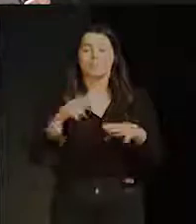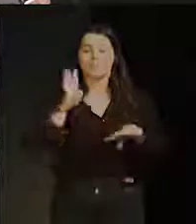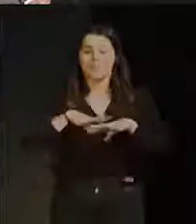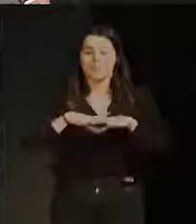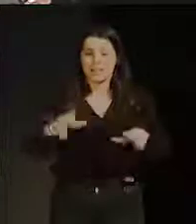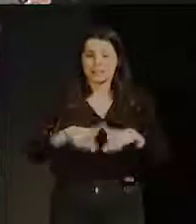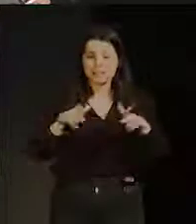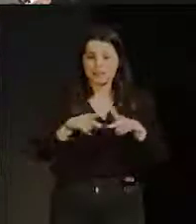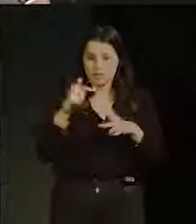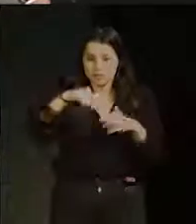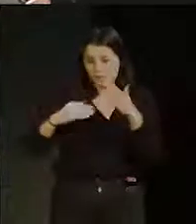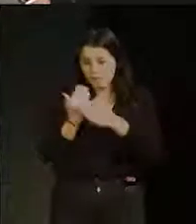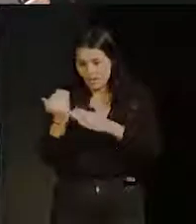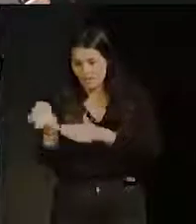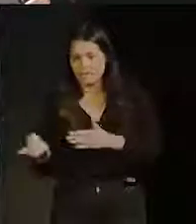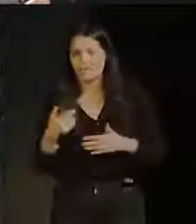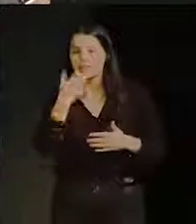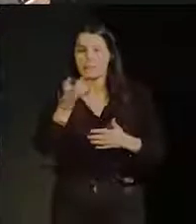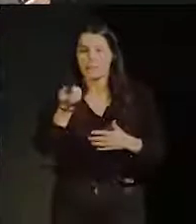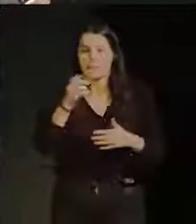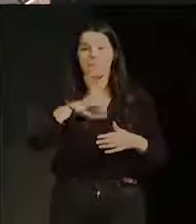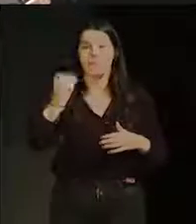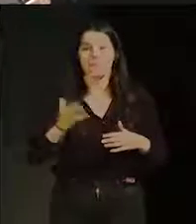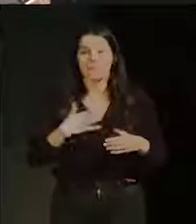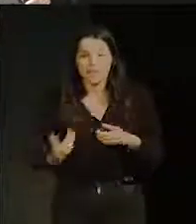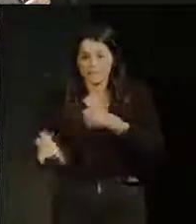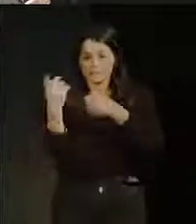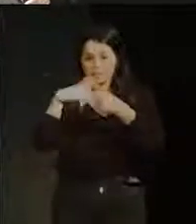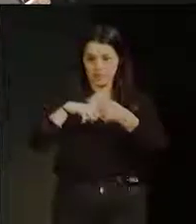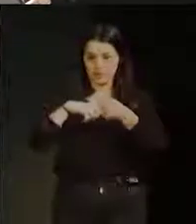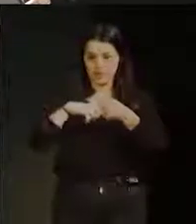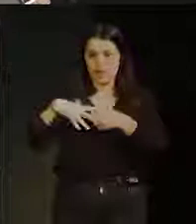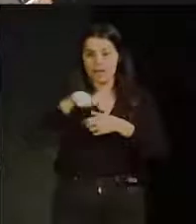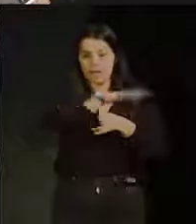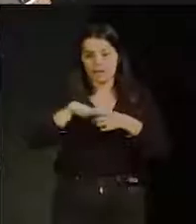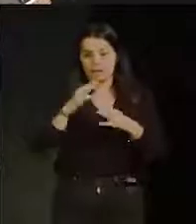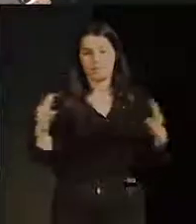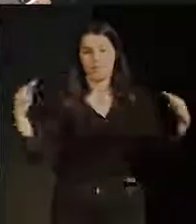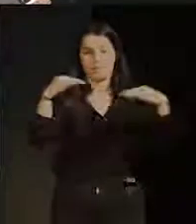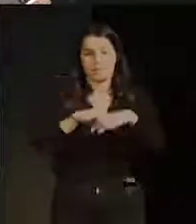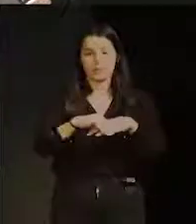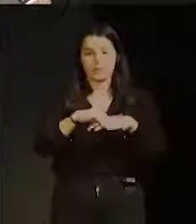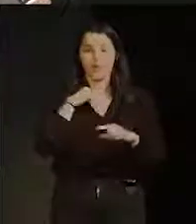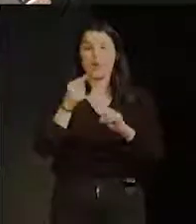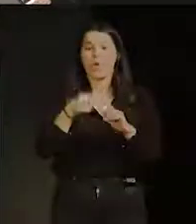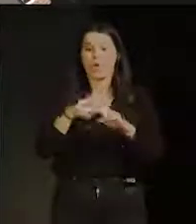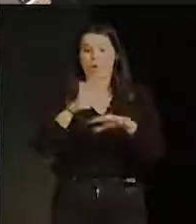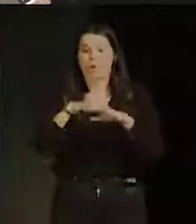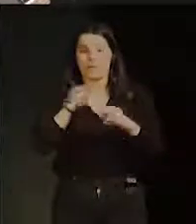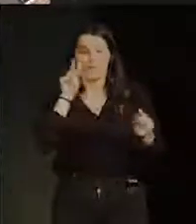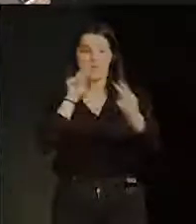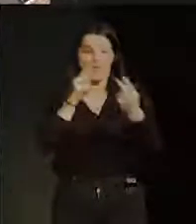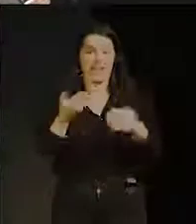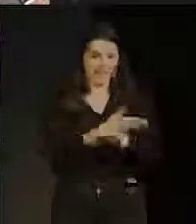las jornadas. Además, los que vayáis a participar mañana en el espacio de encuentro, será muy útil que os pongáis cara un poquito